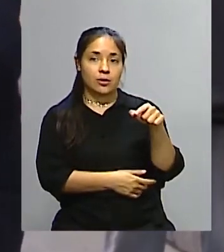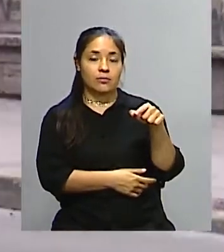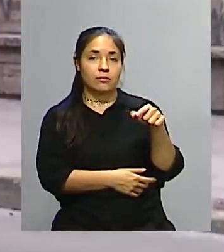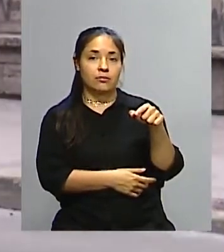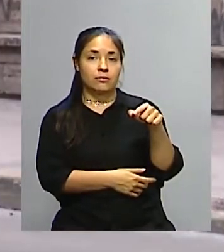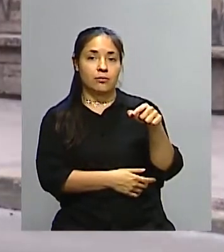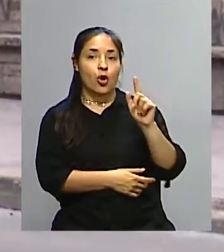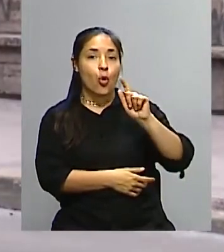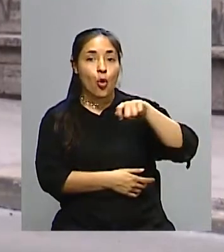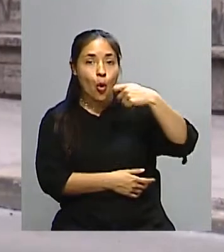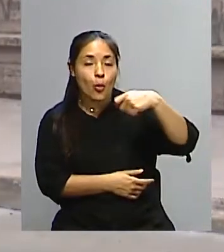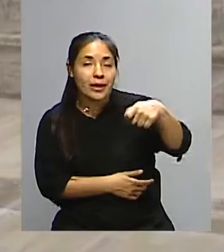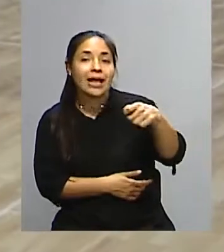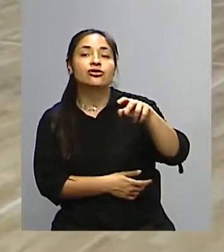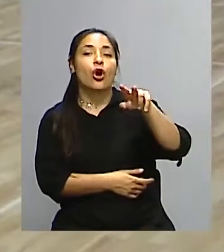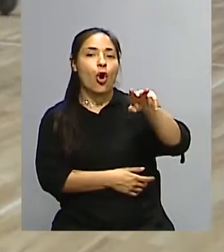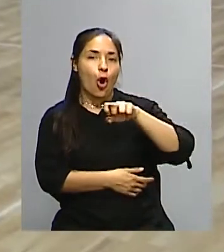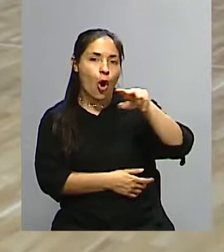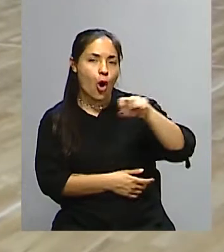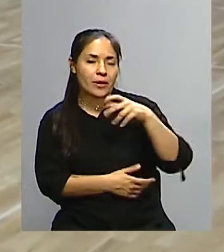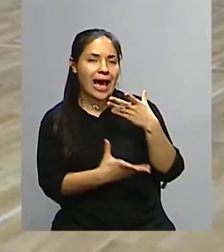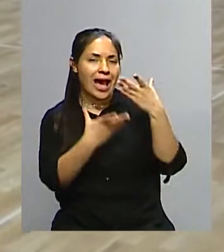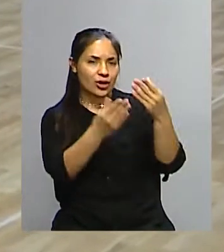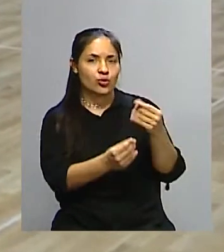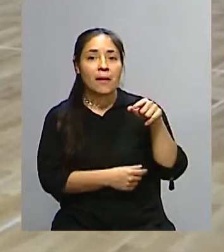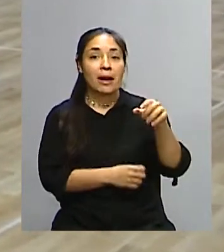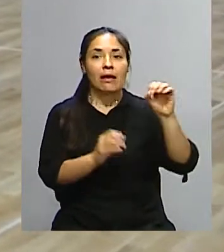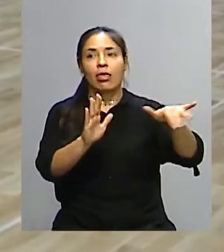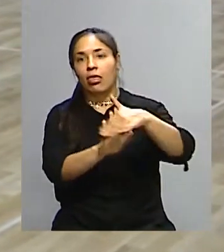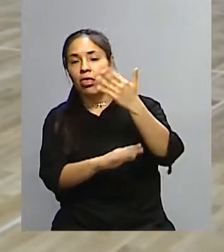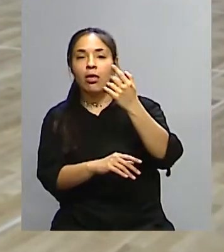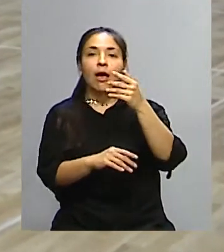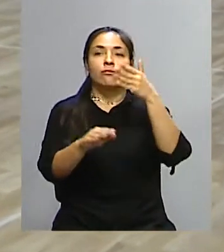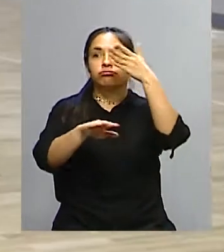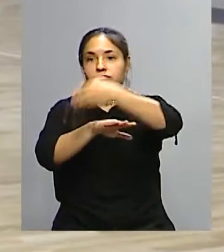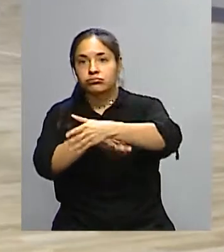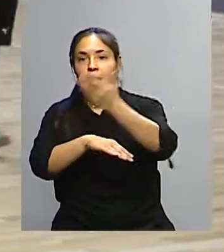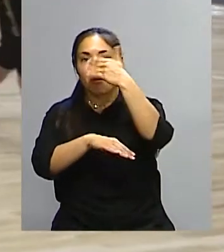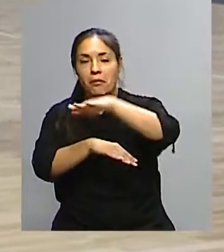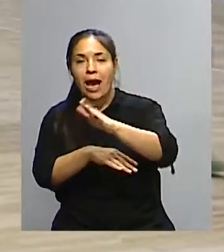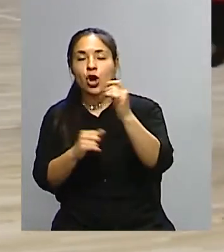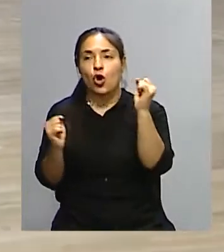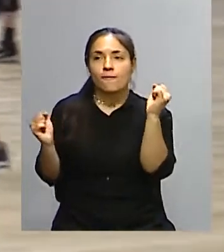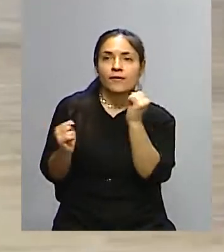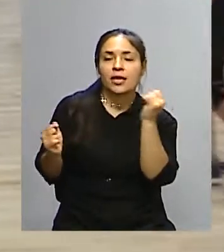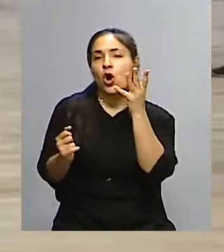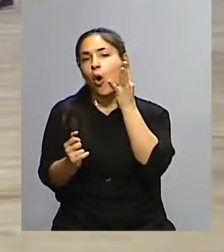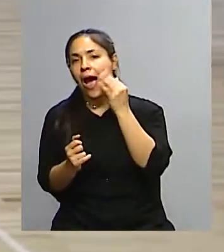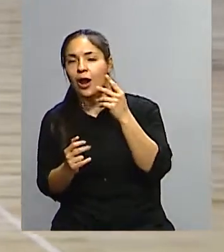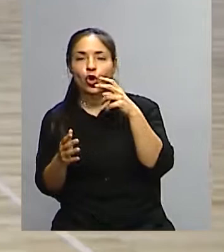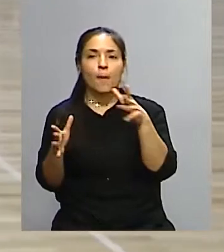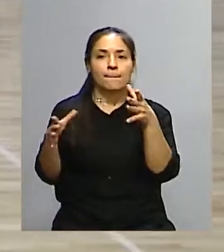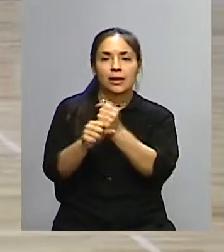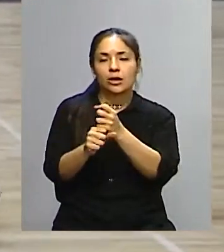la jubilación o sus haberes, para que no salga, para que no tome riesgo, para que no tome frío, para que no se suba a un